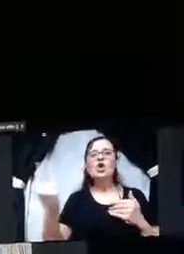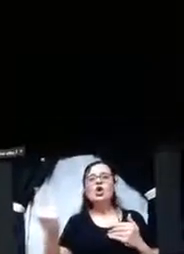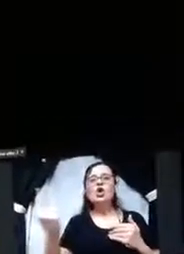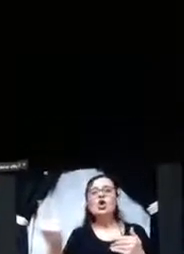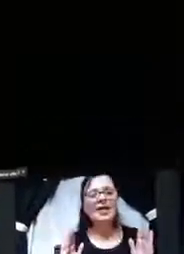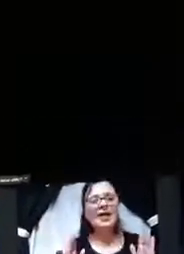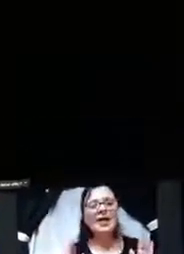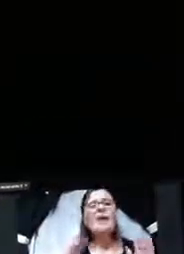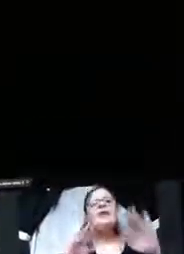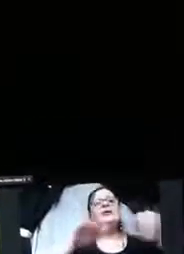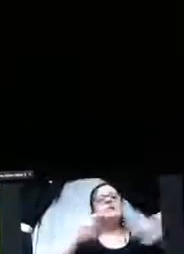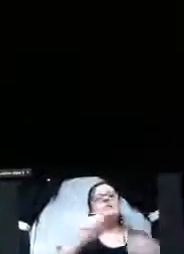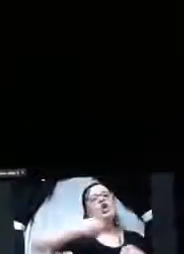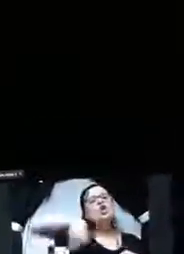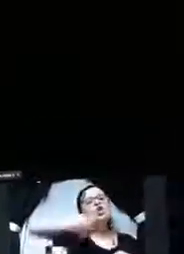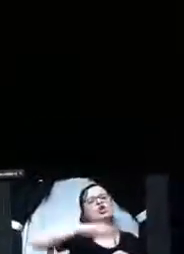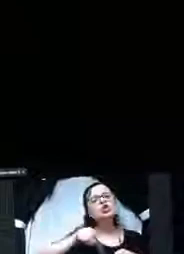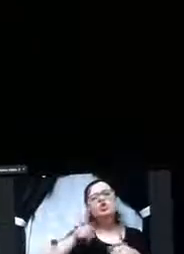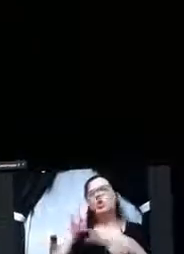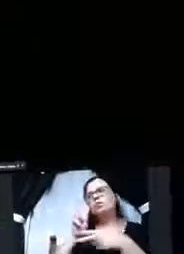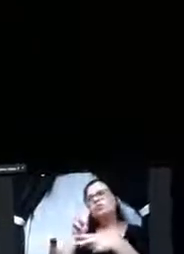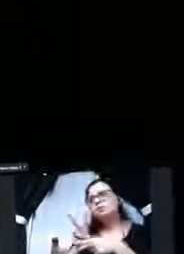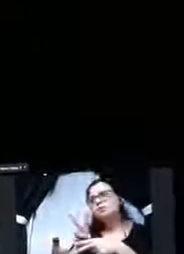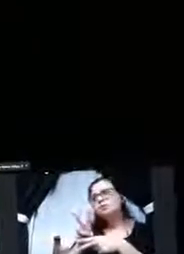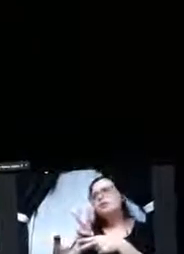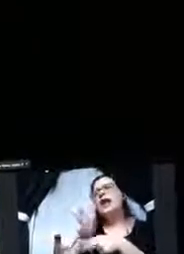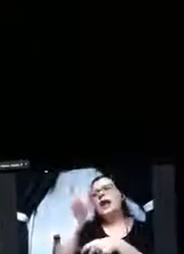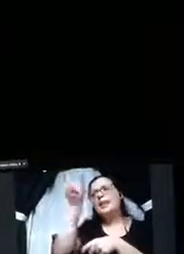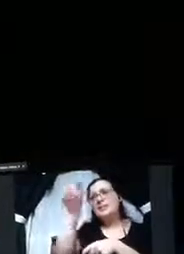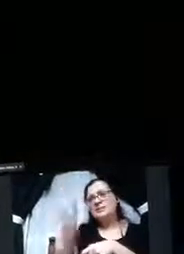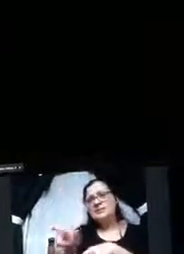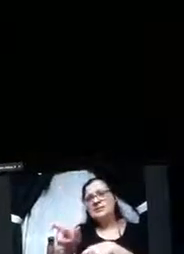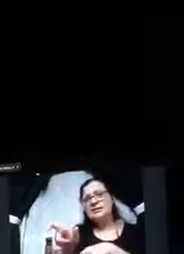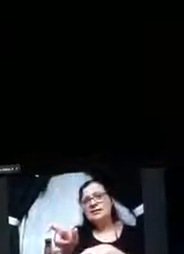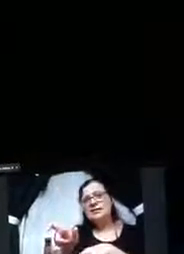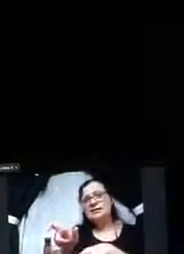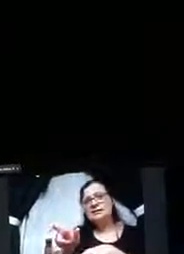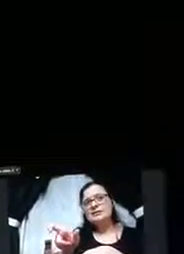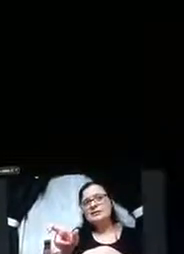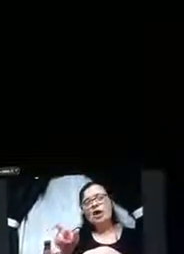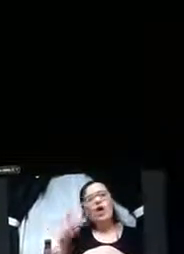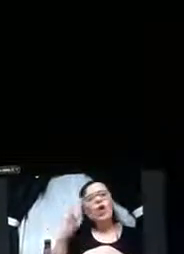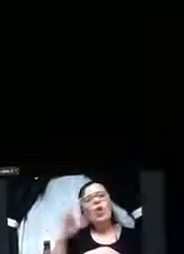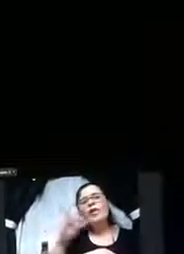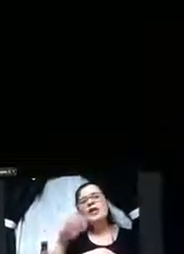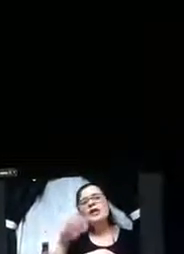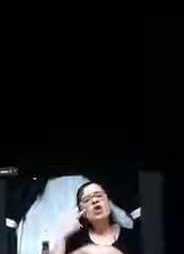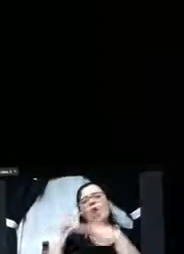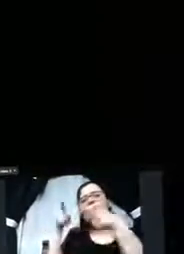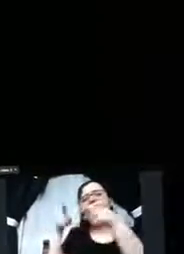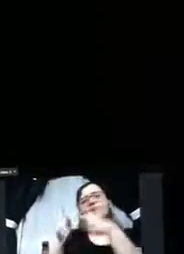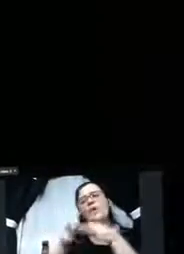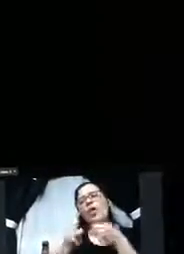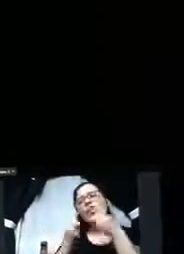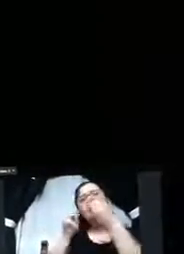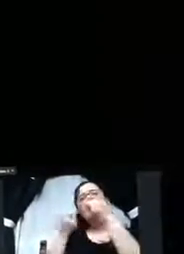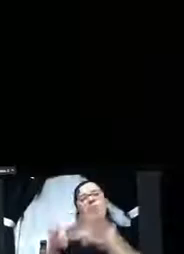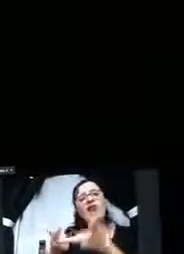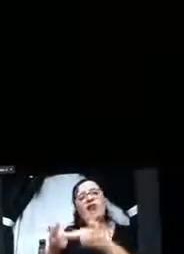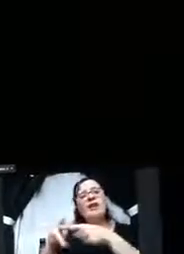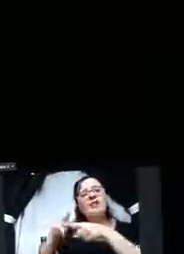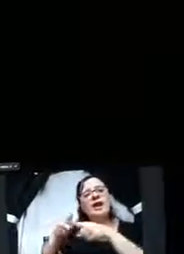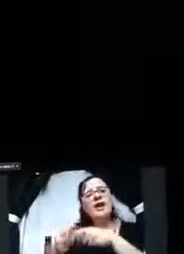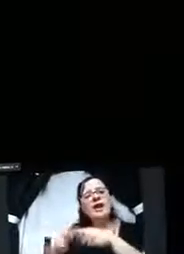que apuntar a el alcance de la mayor autonomía en las personas posible, ¿sí? No importa en